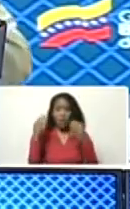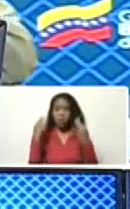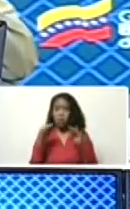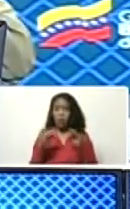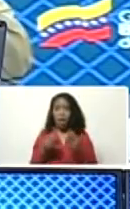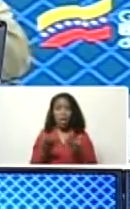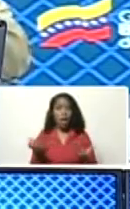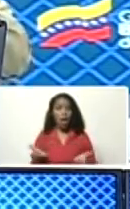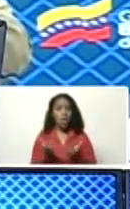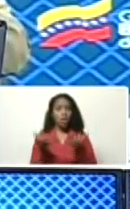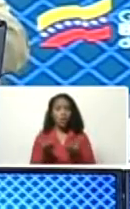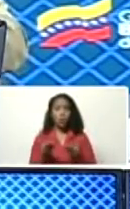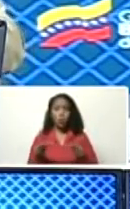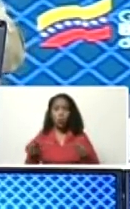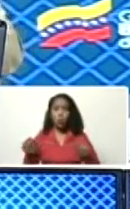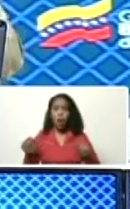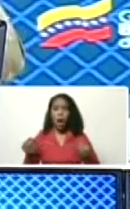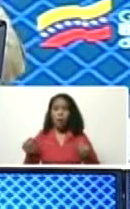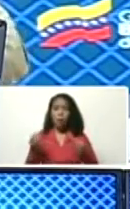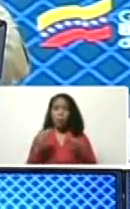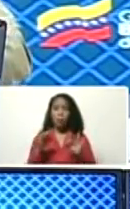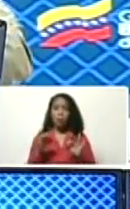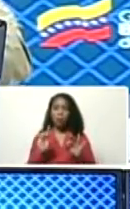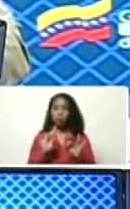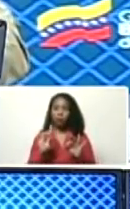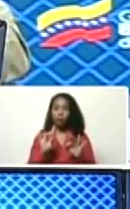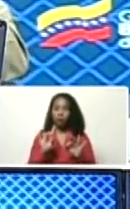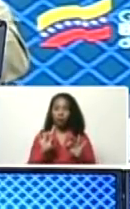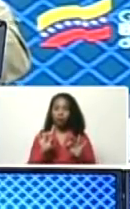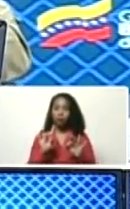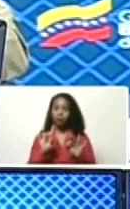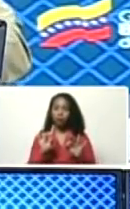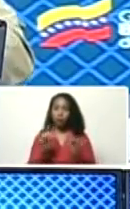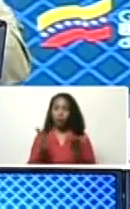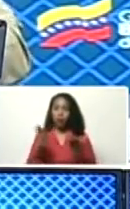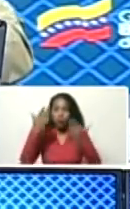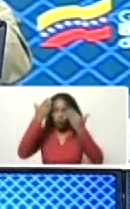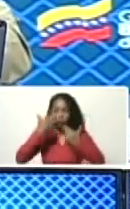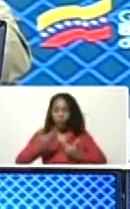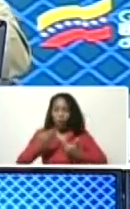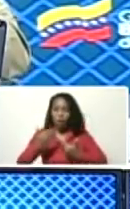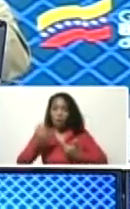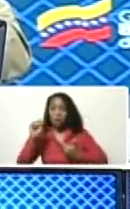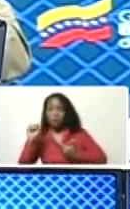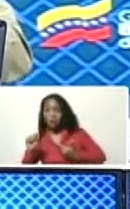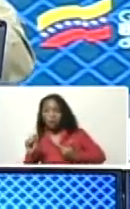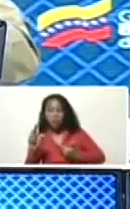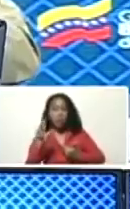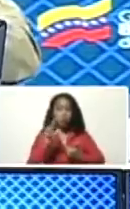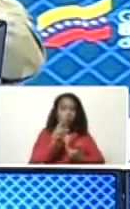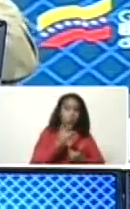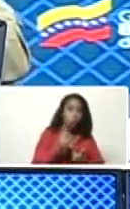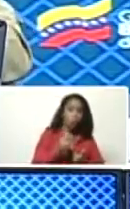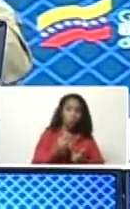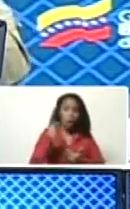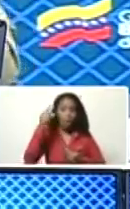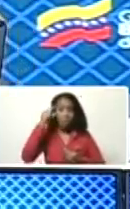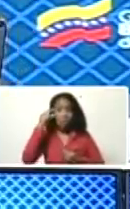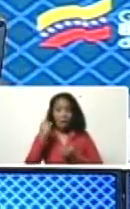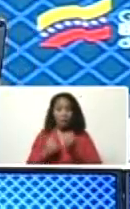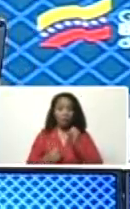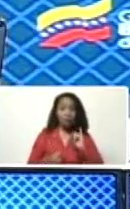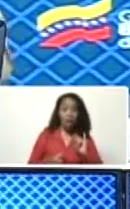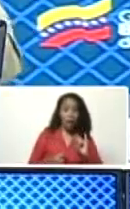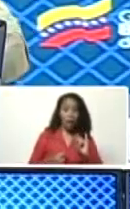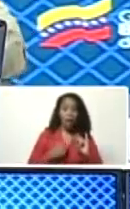tibio, tibiosón, que soy y no soy, que de día me he visto de izquierda